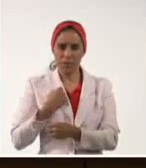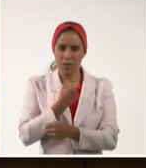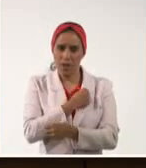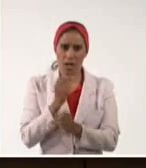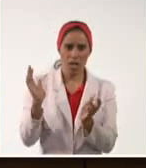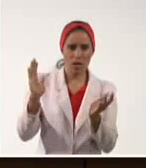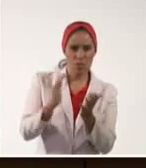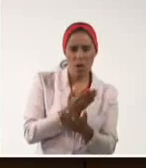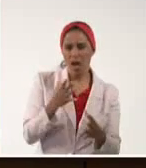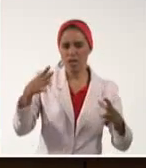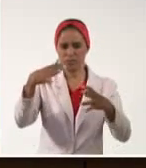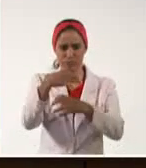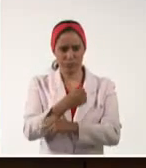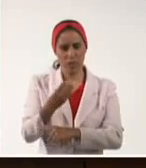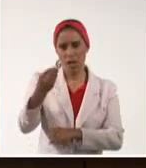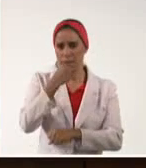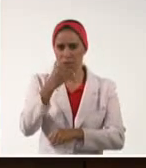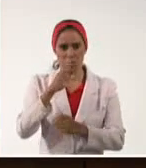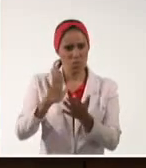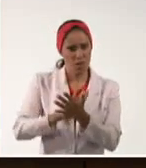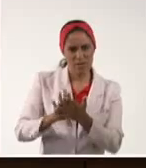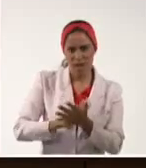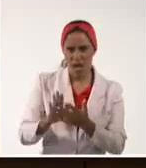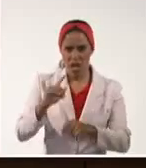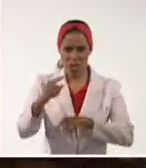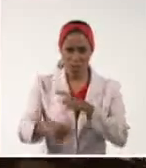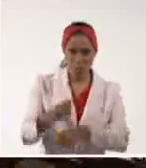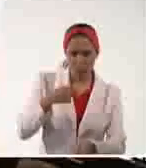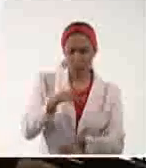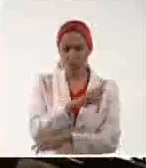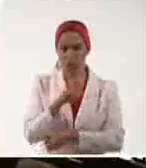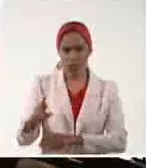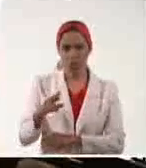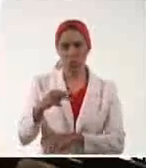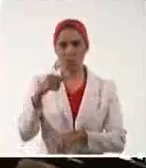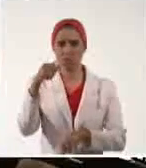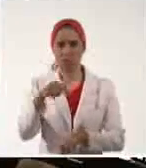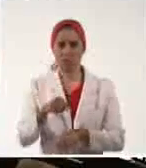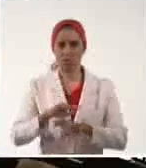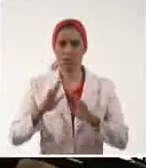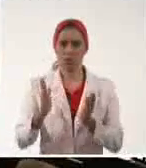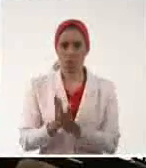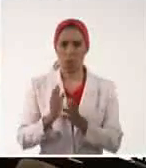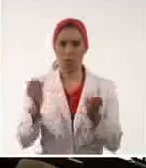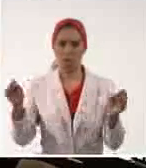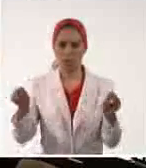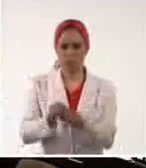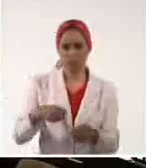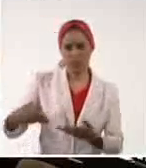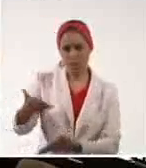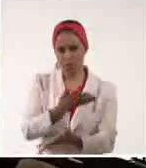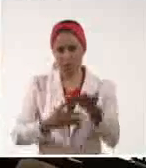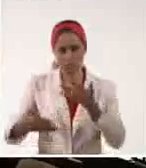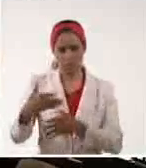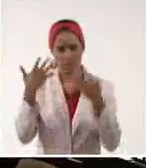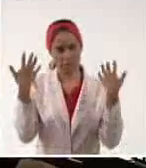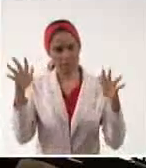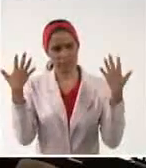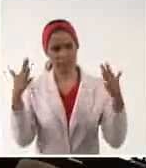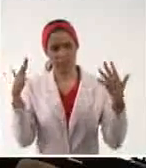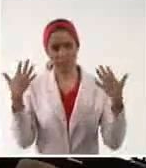canasta básica como ya la contrarrevolución está poniendo en las matrices en las redes sociales.